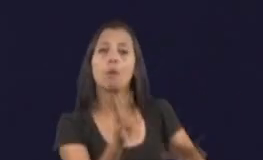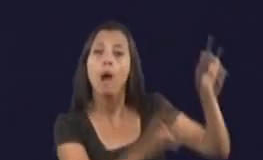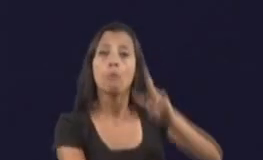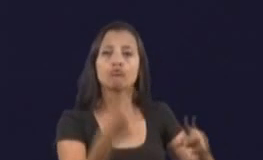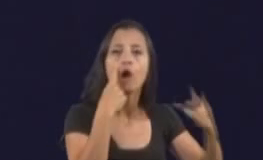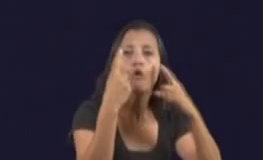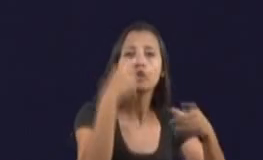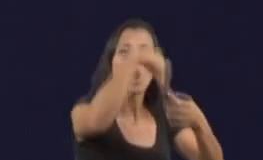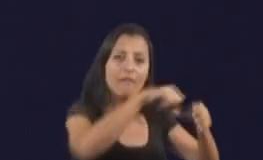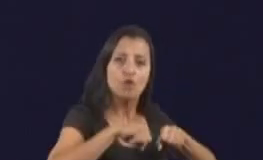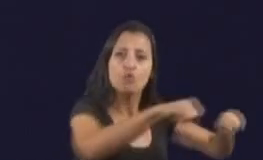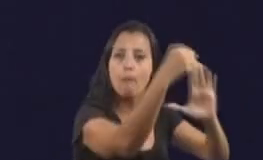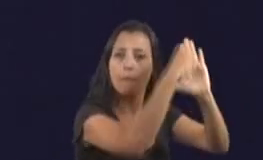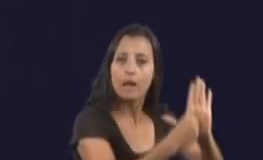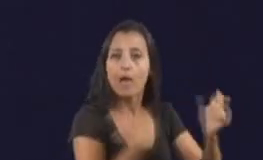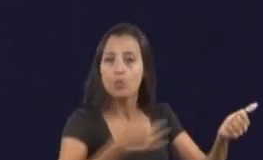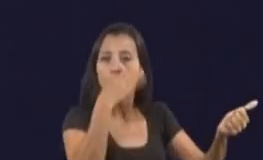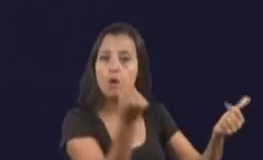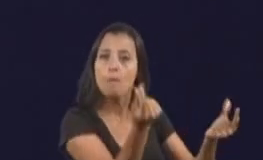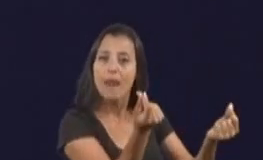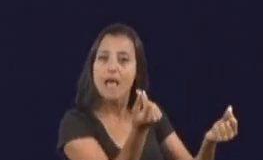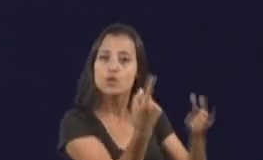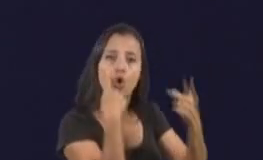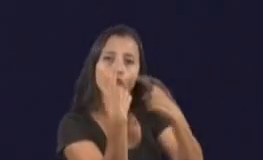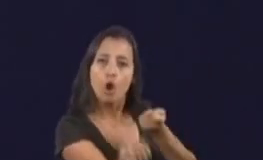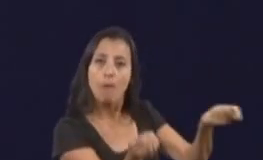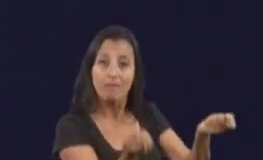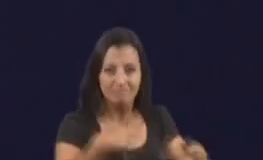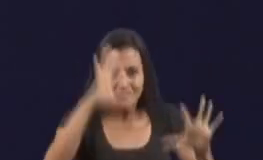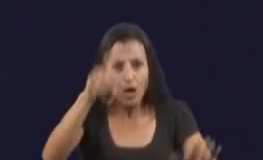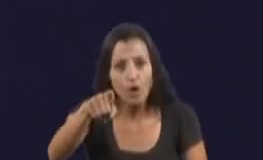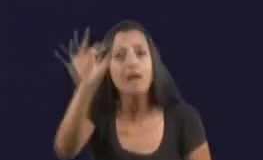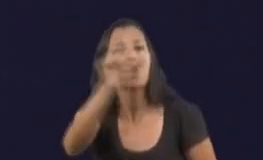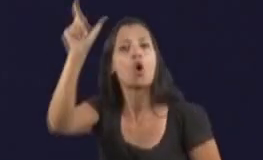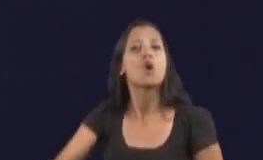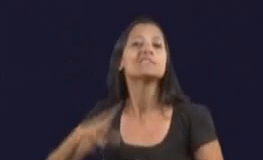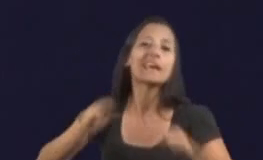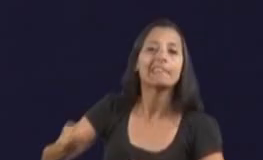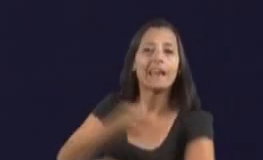midiendo góndolas. No sé si recuerdan alguna secretaria de Comercio midiendo los tamaños de las góndolas.